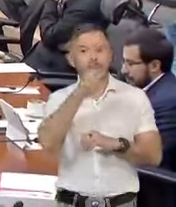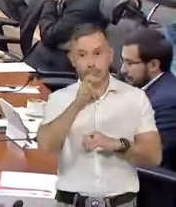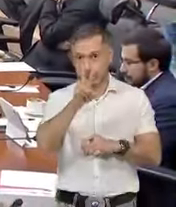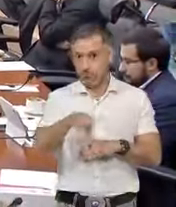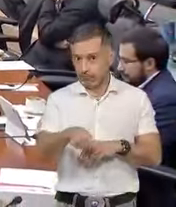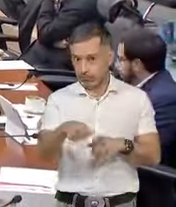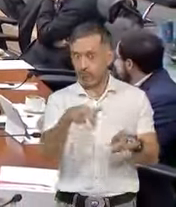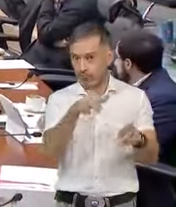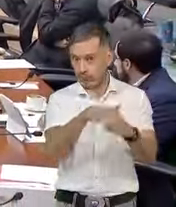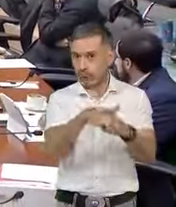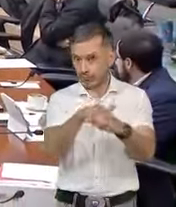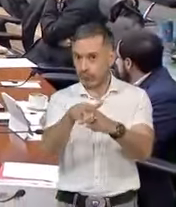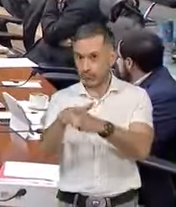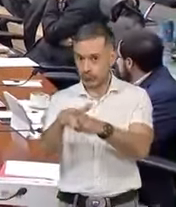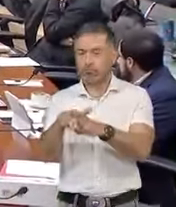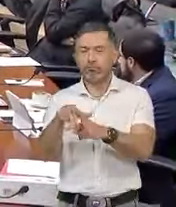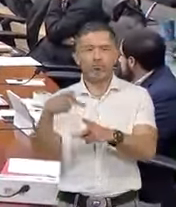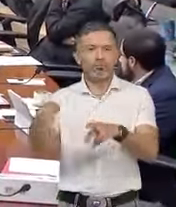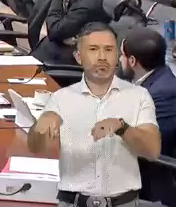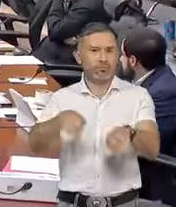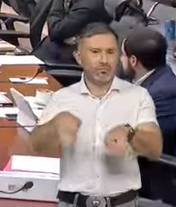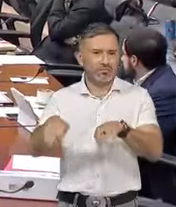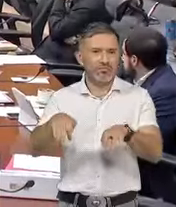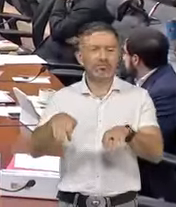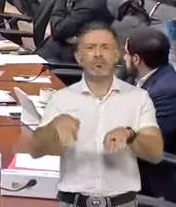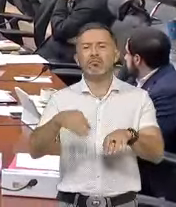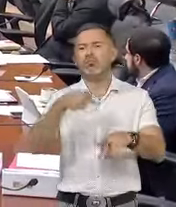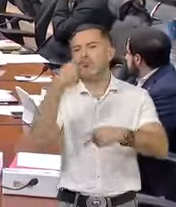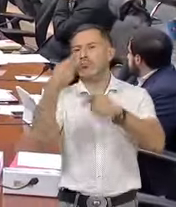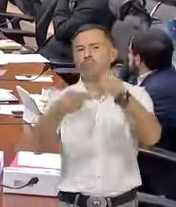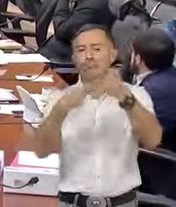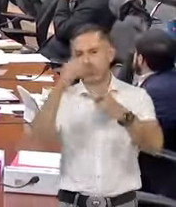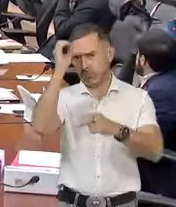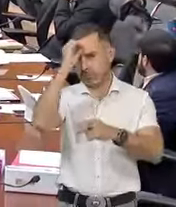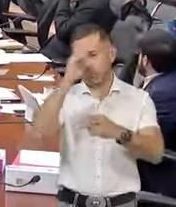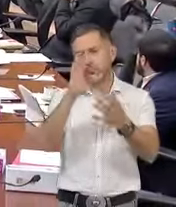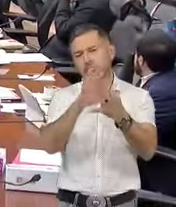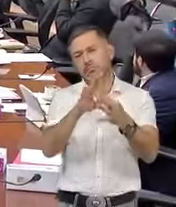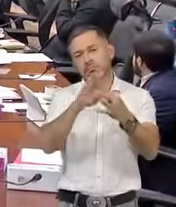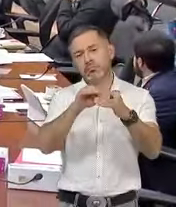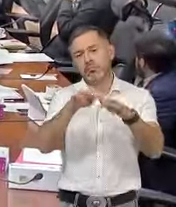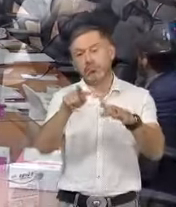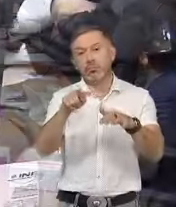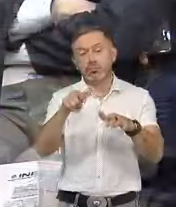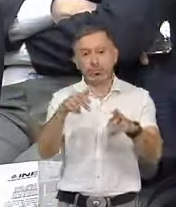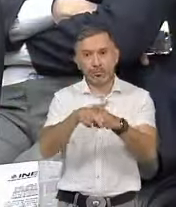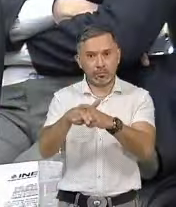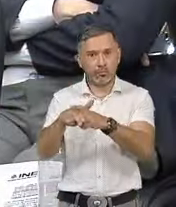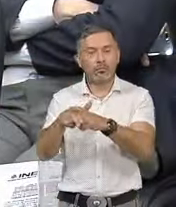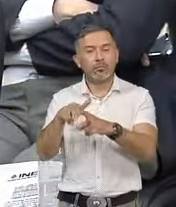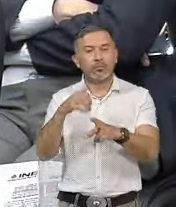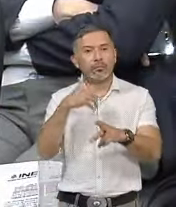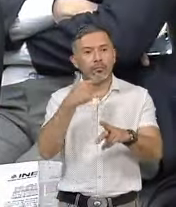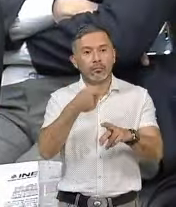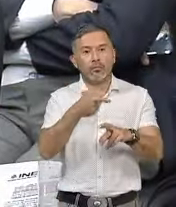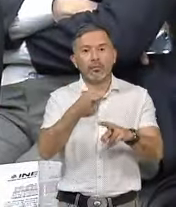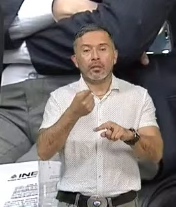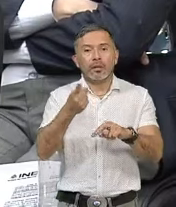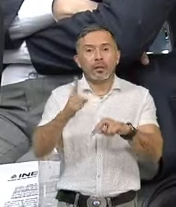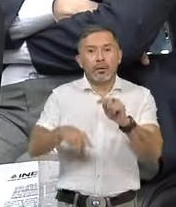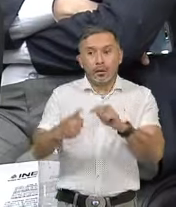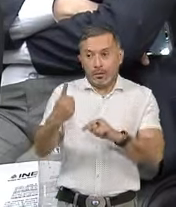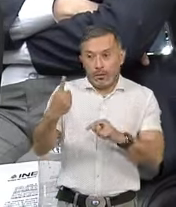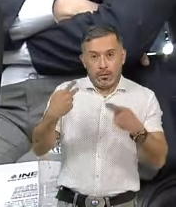hacer su labor por expresar sus opiniones se quiera excluir de un ejercicio a una